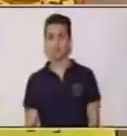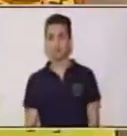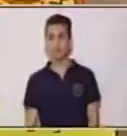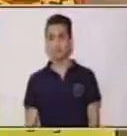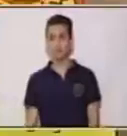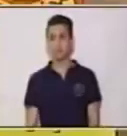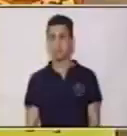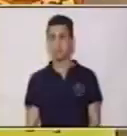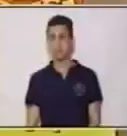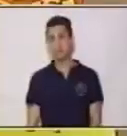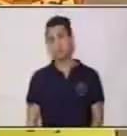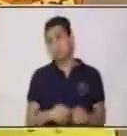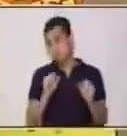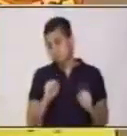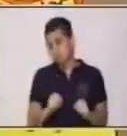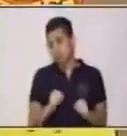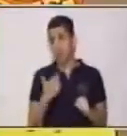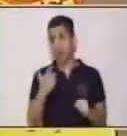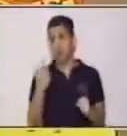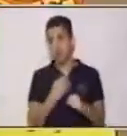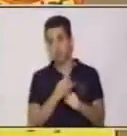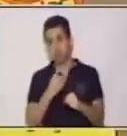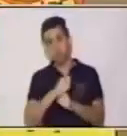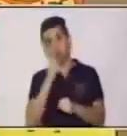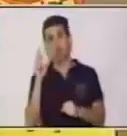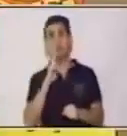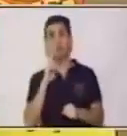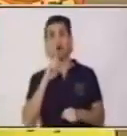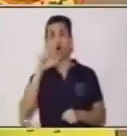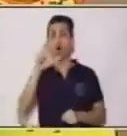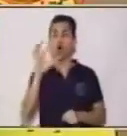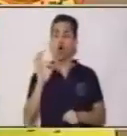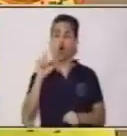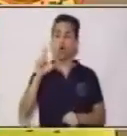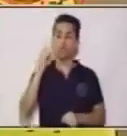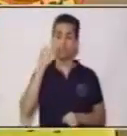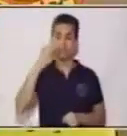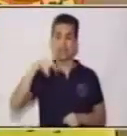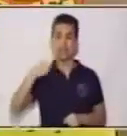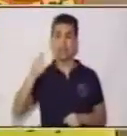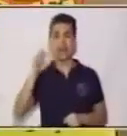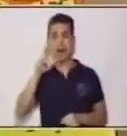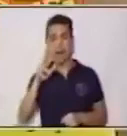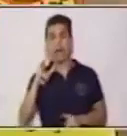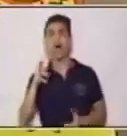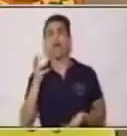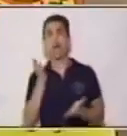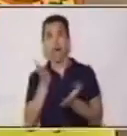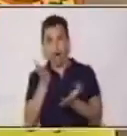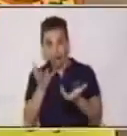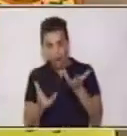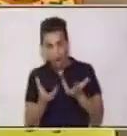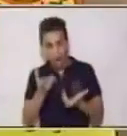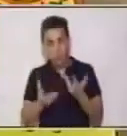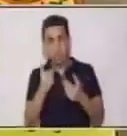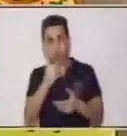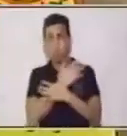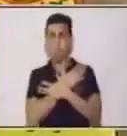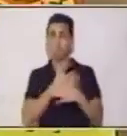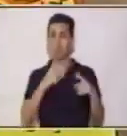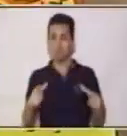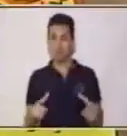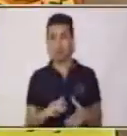¿Podría ser cocinar un pastel, tal vez? Si lo pensaste, estás en lo correcto. Hacer una